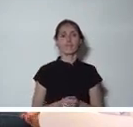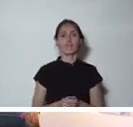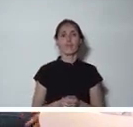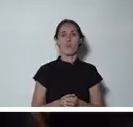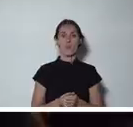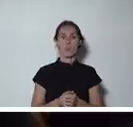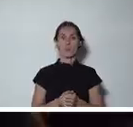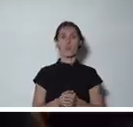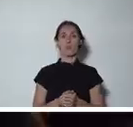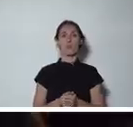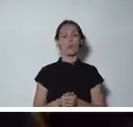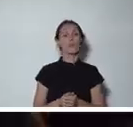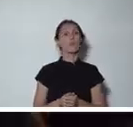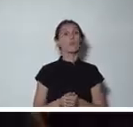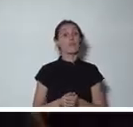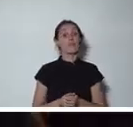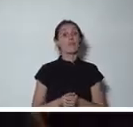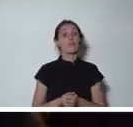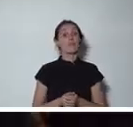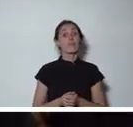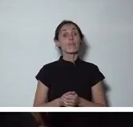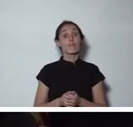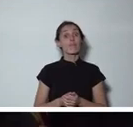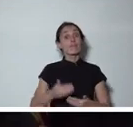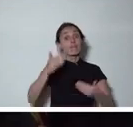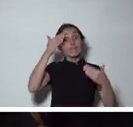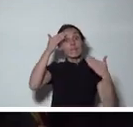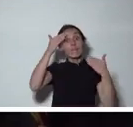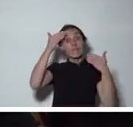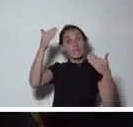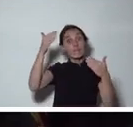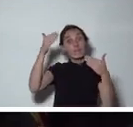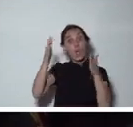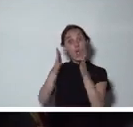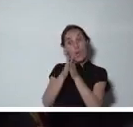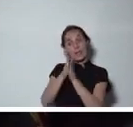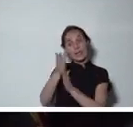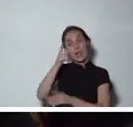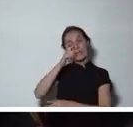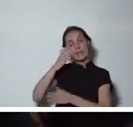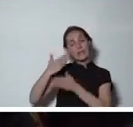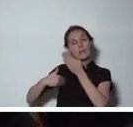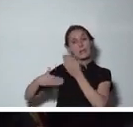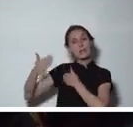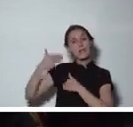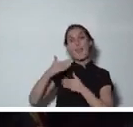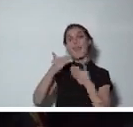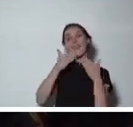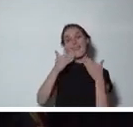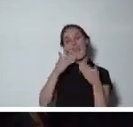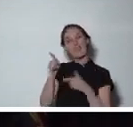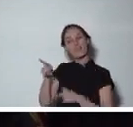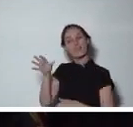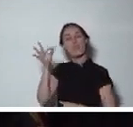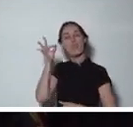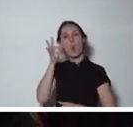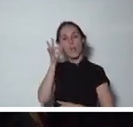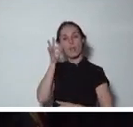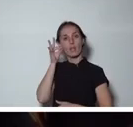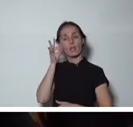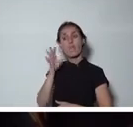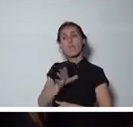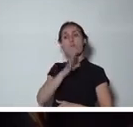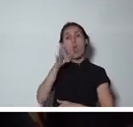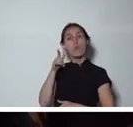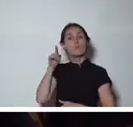aquí y en su honor gracias a ellas y por ellas hoy tenemos una tarea muy